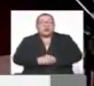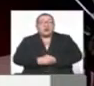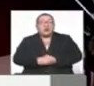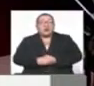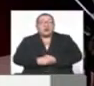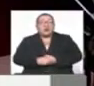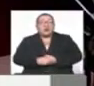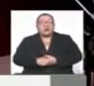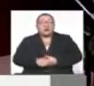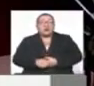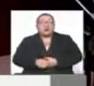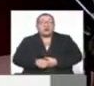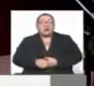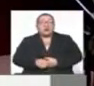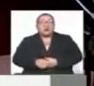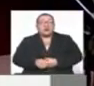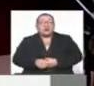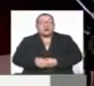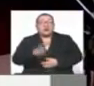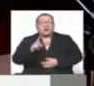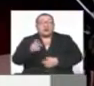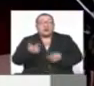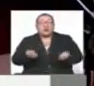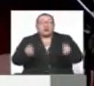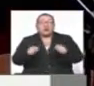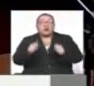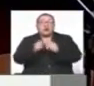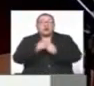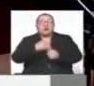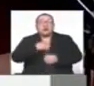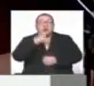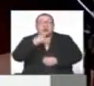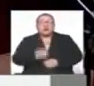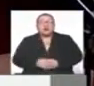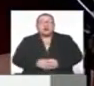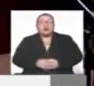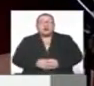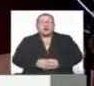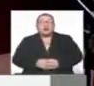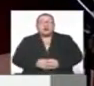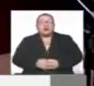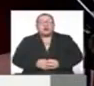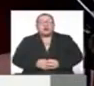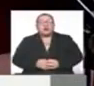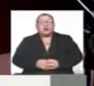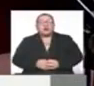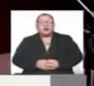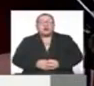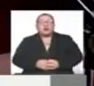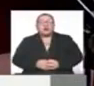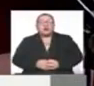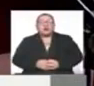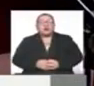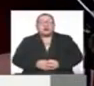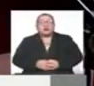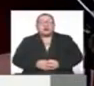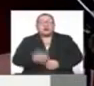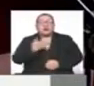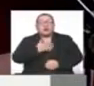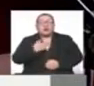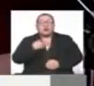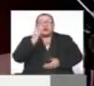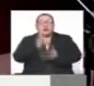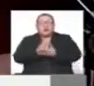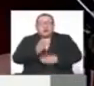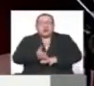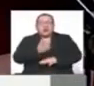el congreso y en esta limpieza que necesitan los primeros interesados deberían ser los